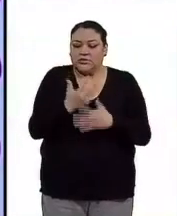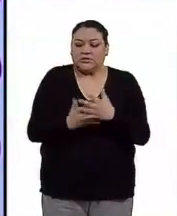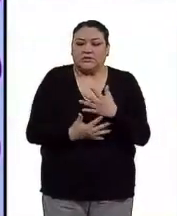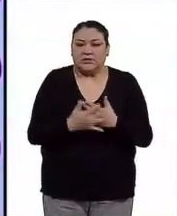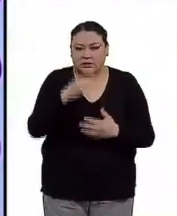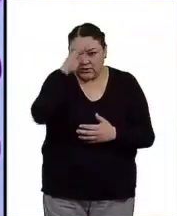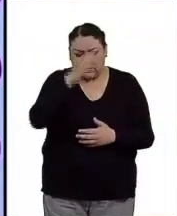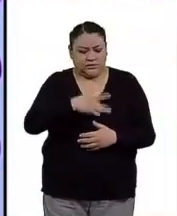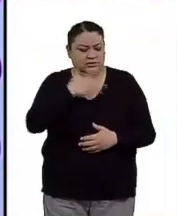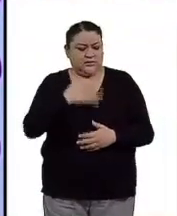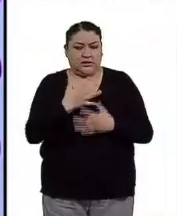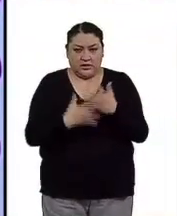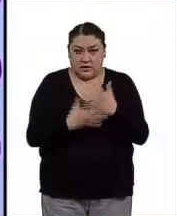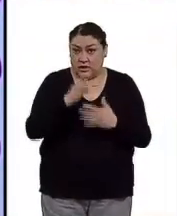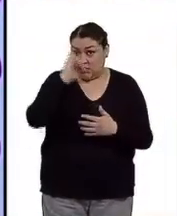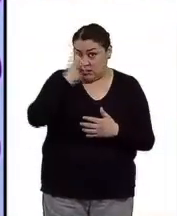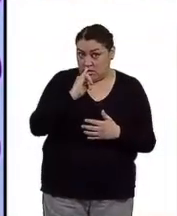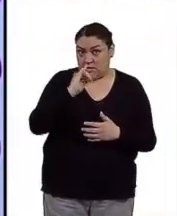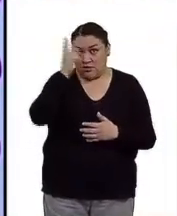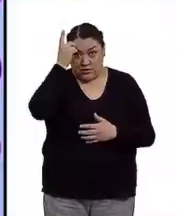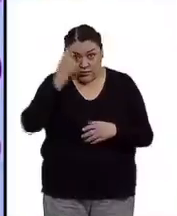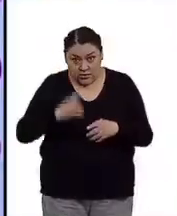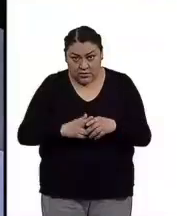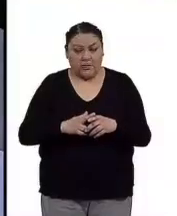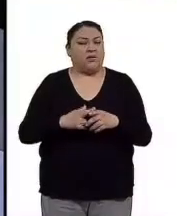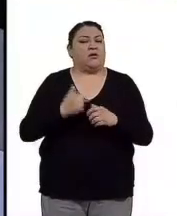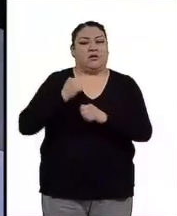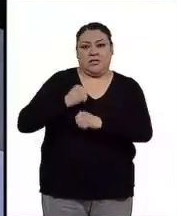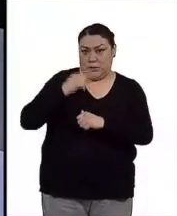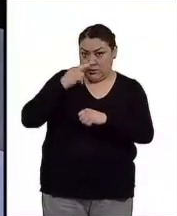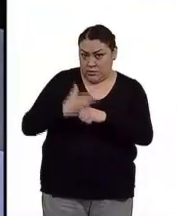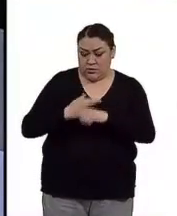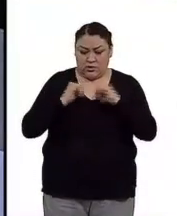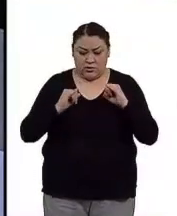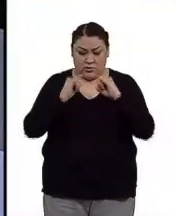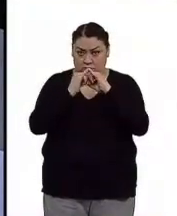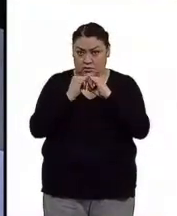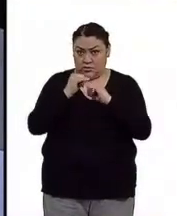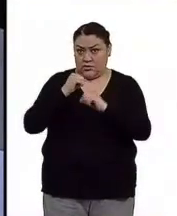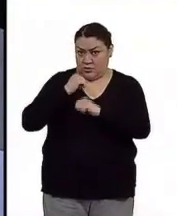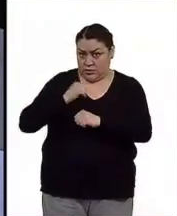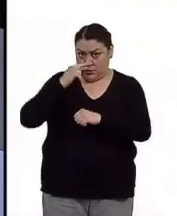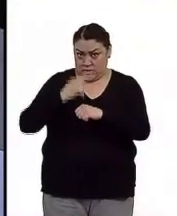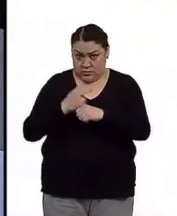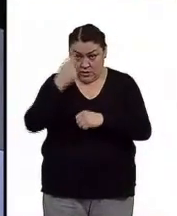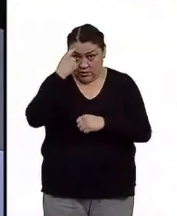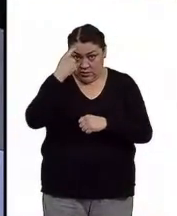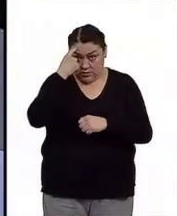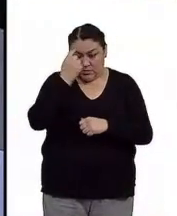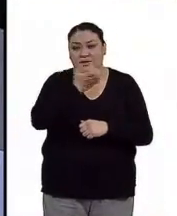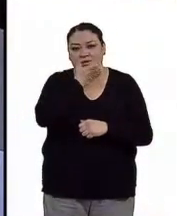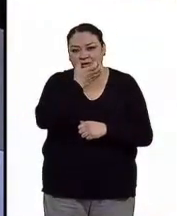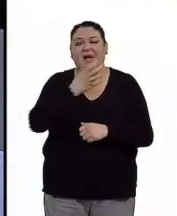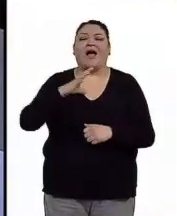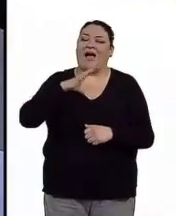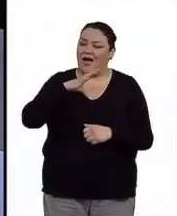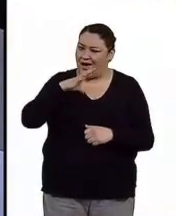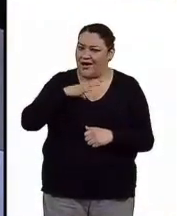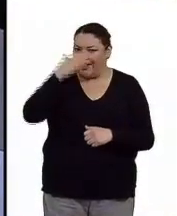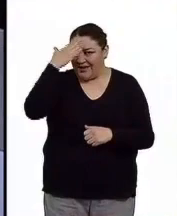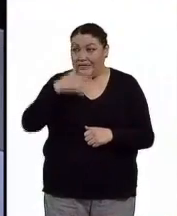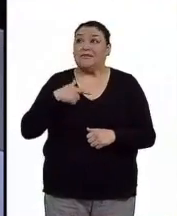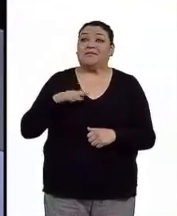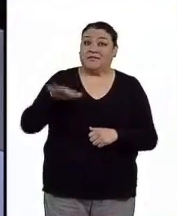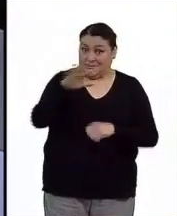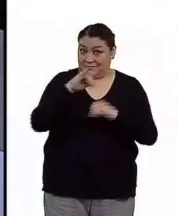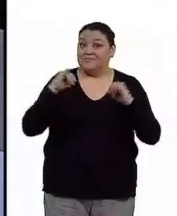como empresarios, como jefes, como directores de empresa, como directores de instituciones públicas, porque también tenemos casos en instituciones públicas de despidos de este